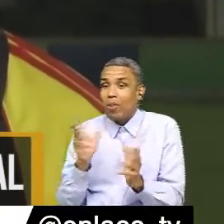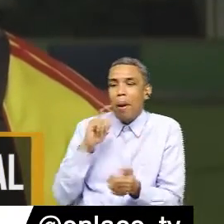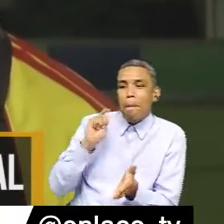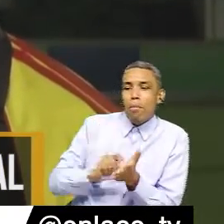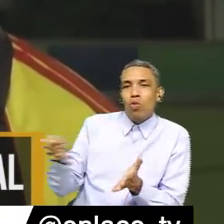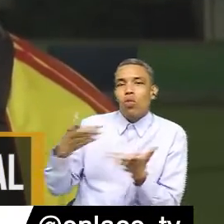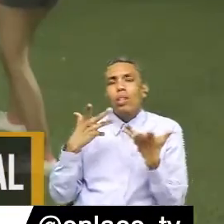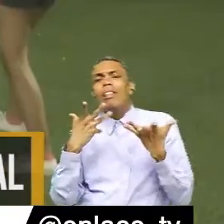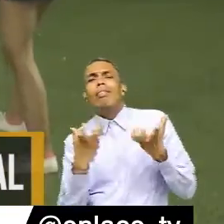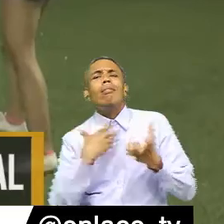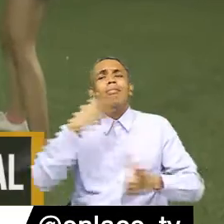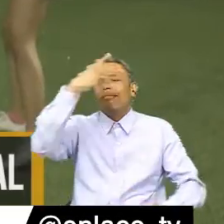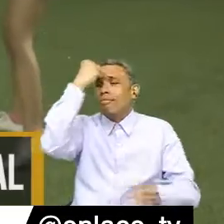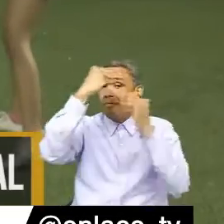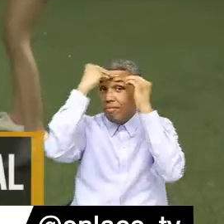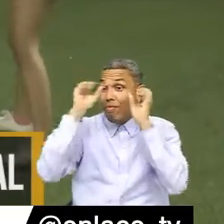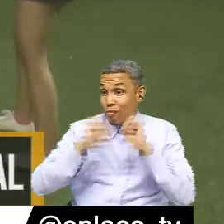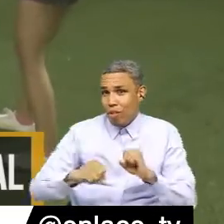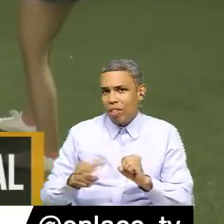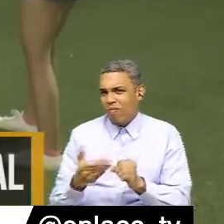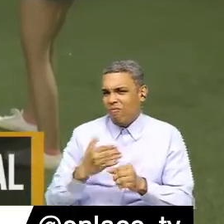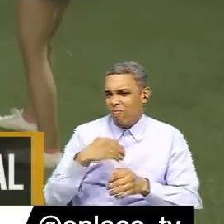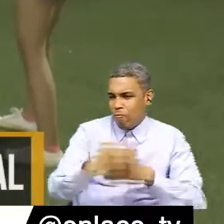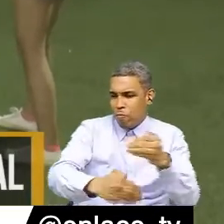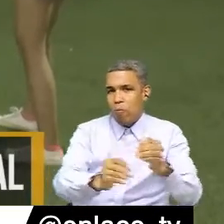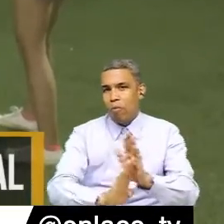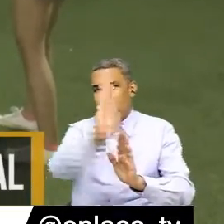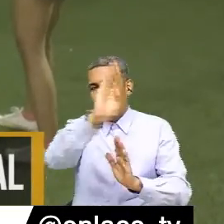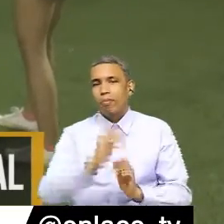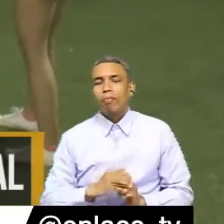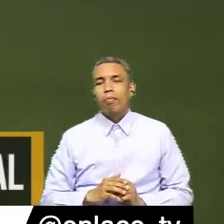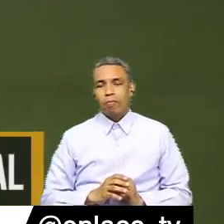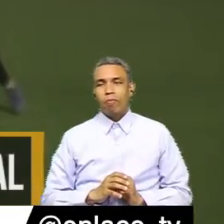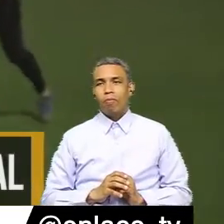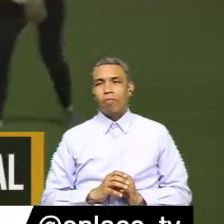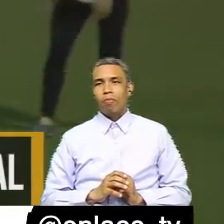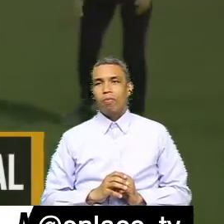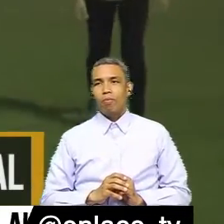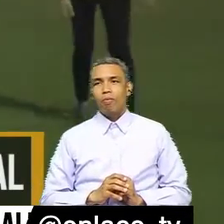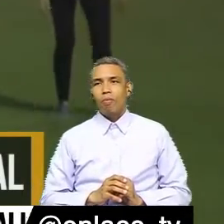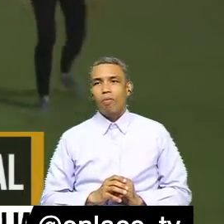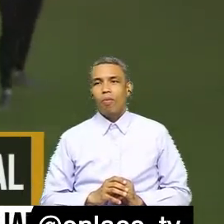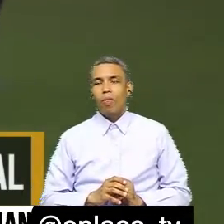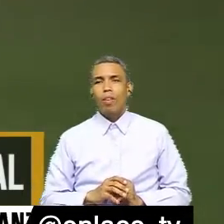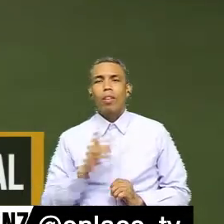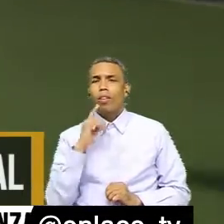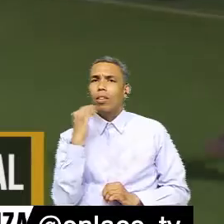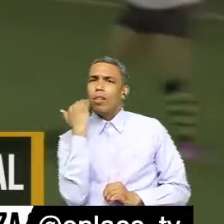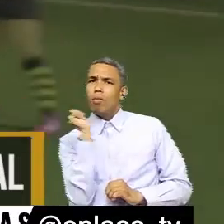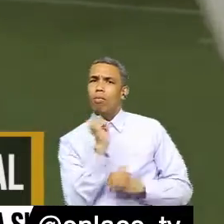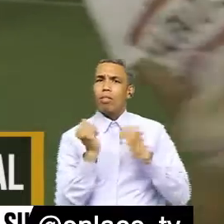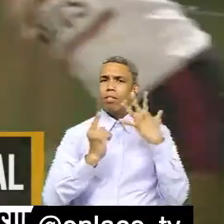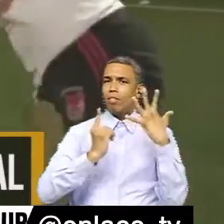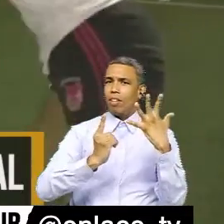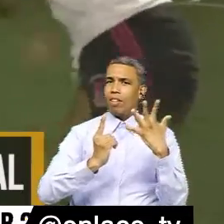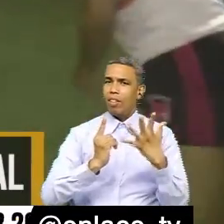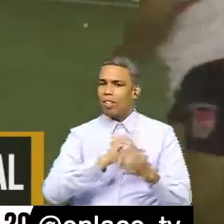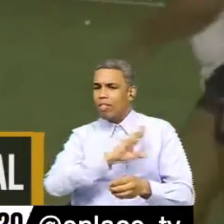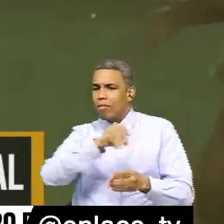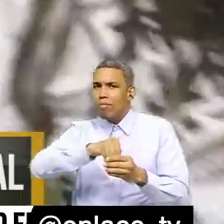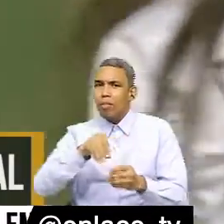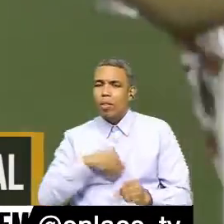que viene para ellos es grande otra de las representaciones que tuvieron durante el fin de semana de este grupo fue por parte de estas seis mujeres que pertenecen a la categoría